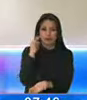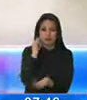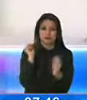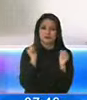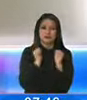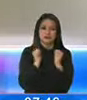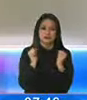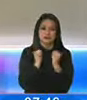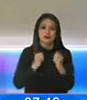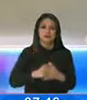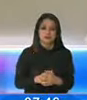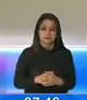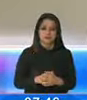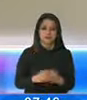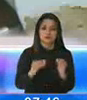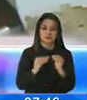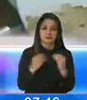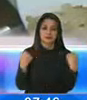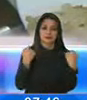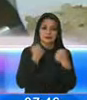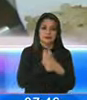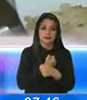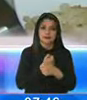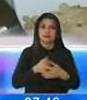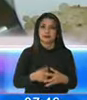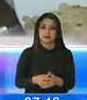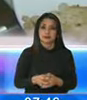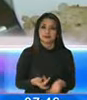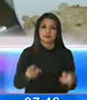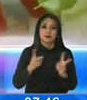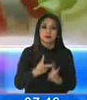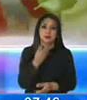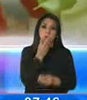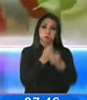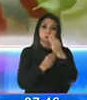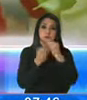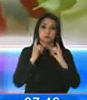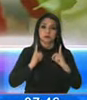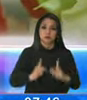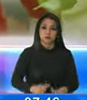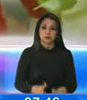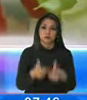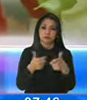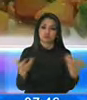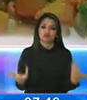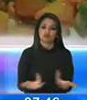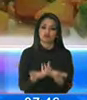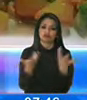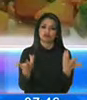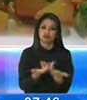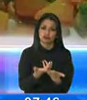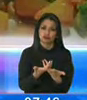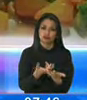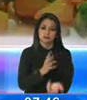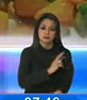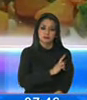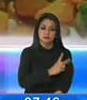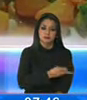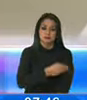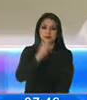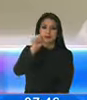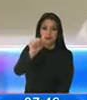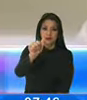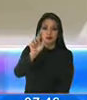por lo que tenemos que abrigarlos mejor. Todo eso acompañado de una dieta sana con vegetales ricos en vitamina A, D y